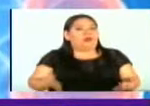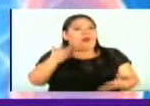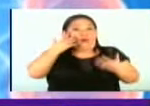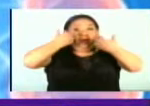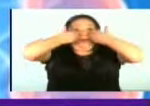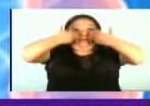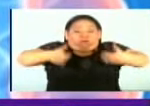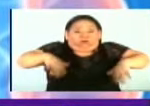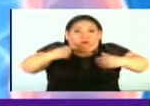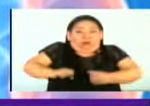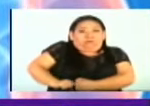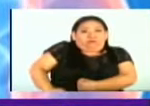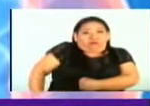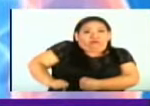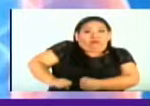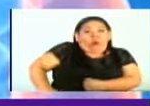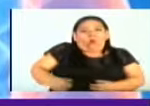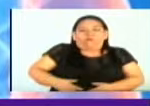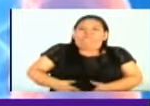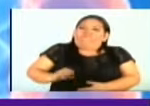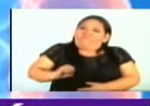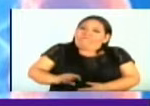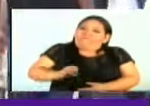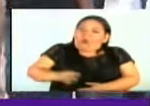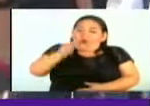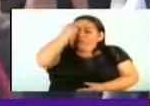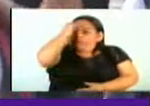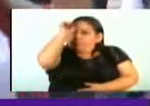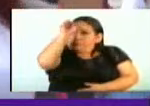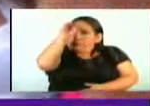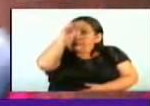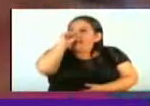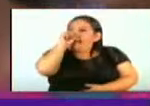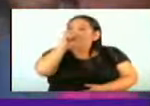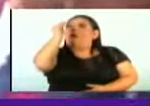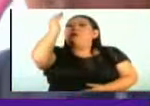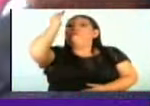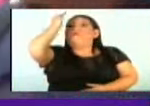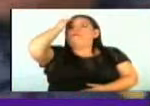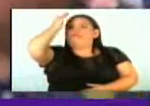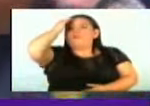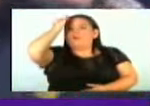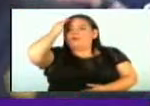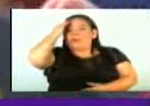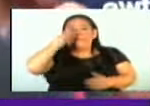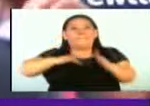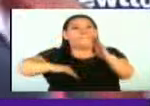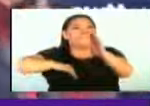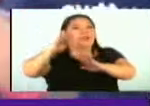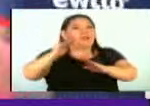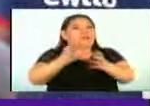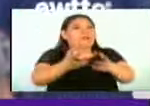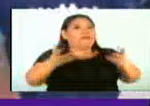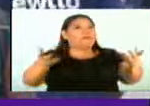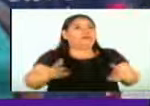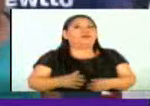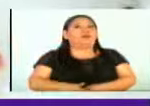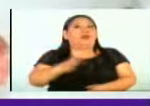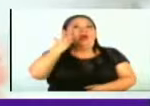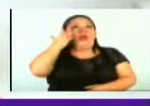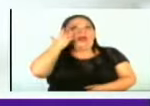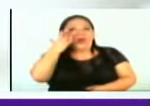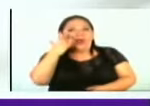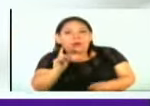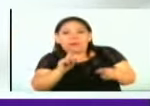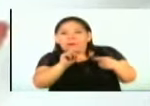fiebre alta, diarrea, dolor estomacal y de cabeza, es clave para evitar que las cifras sigan en aumento. Si una persona no